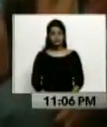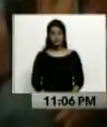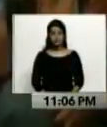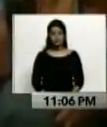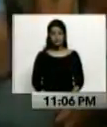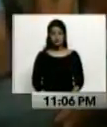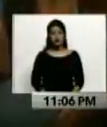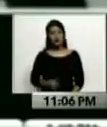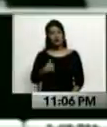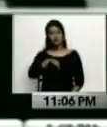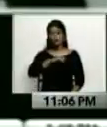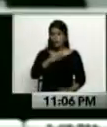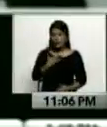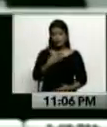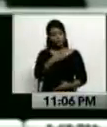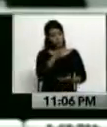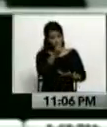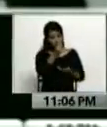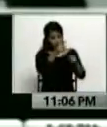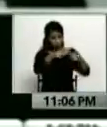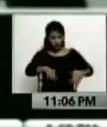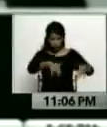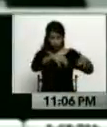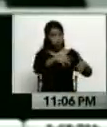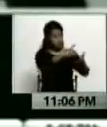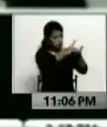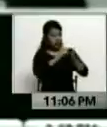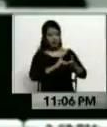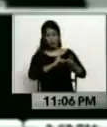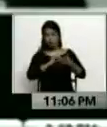andamos tocando puerta nosotros queremos